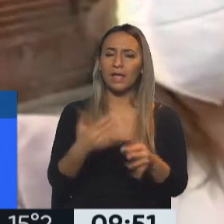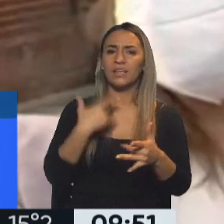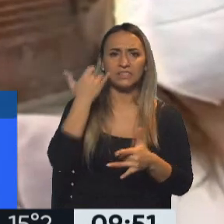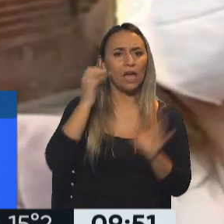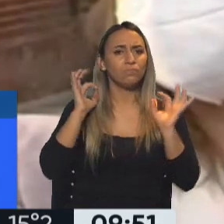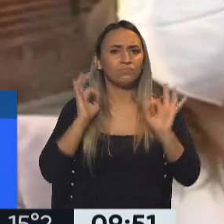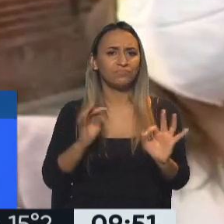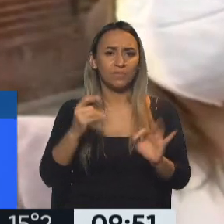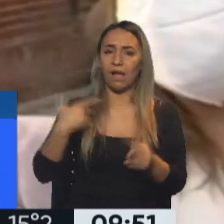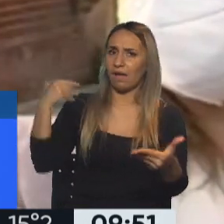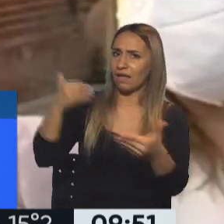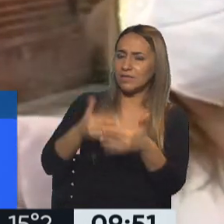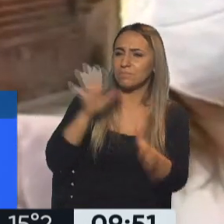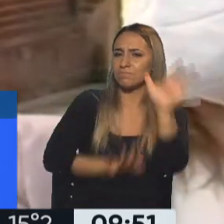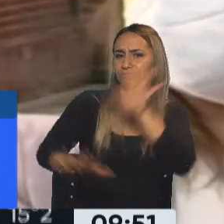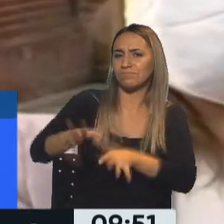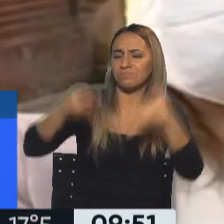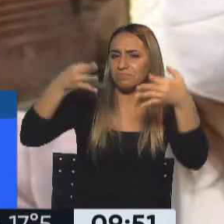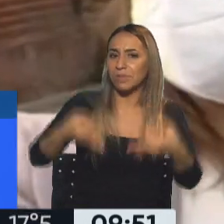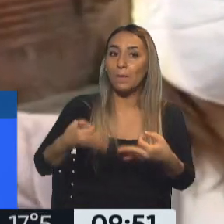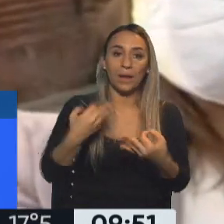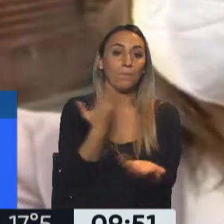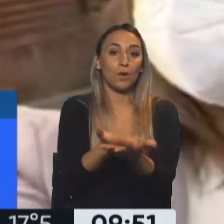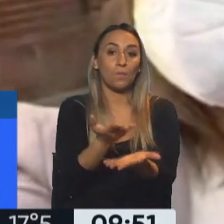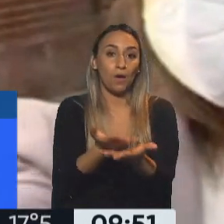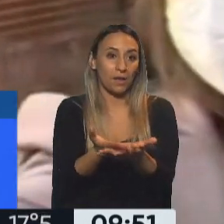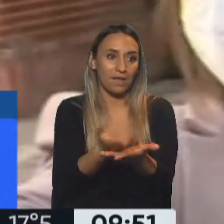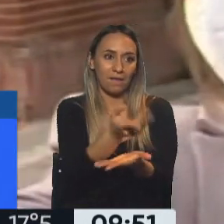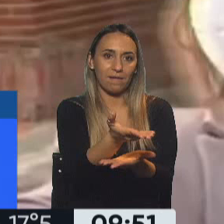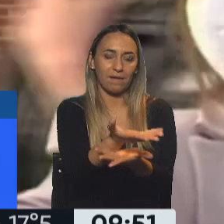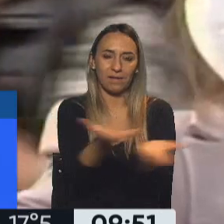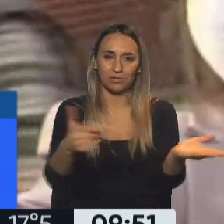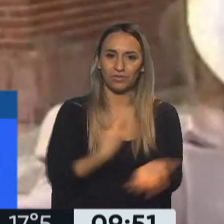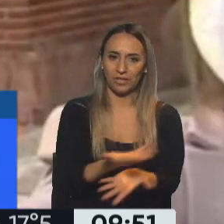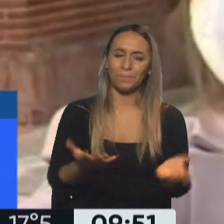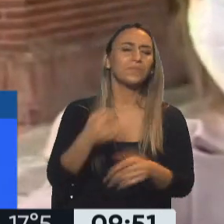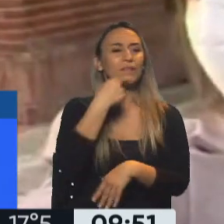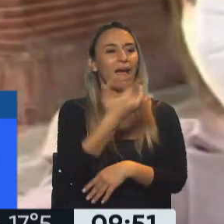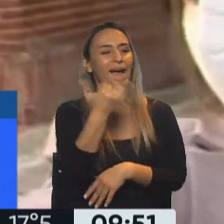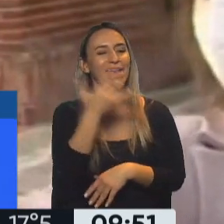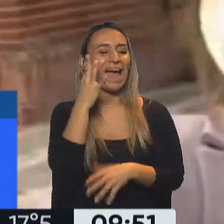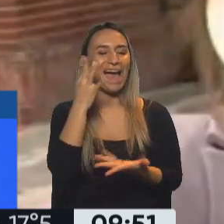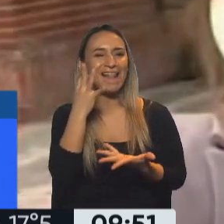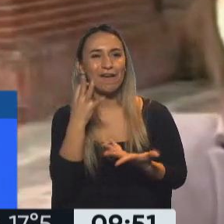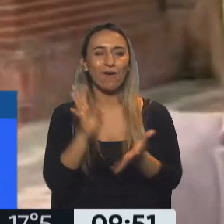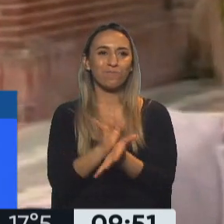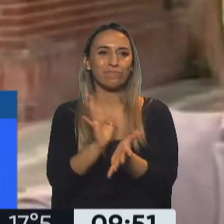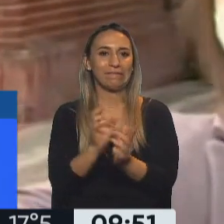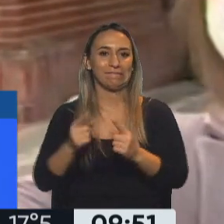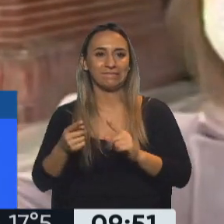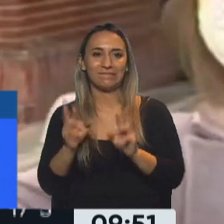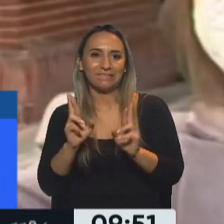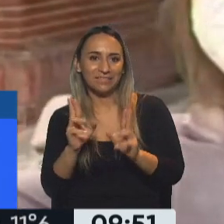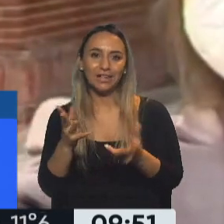posible para que el conjunto de los ciudadanos tenga una alternativa. ¿Florencio tiene alguna cábala? ¿Habló con su mamá, por ejemplo? No, con mi mamá no, que